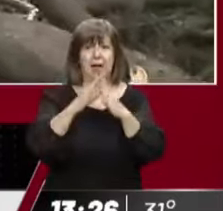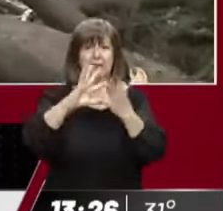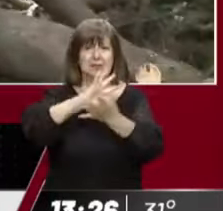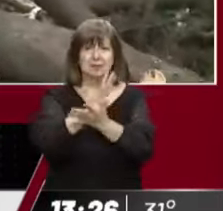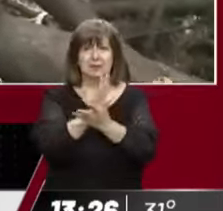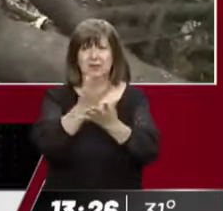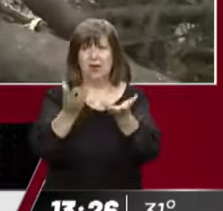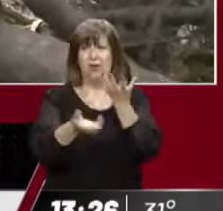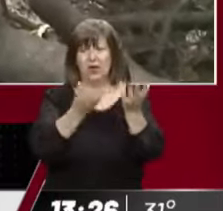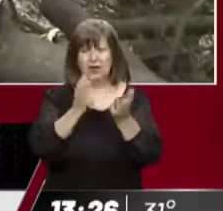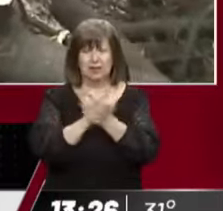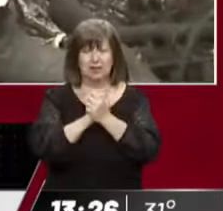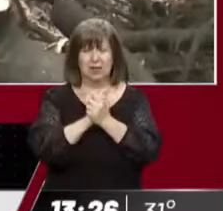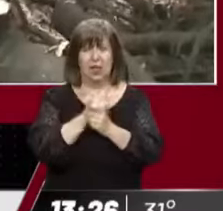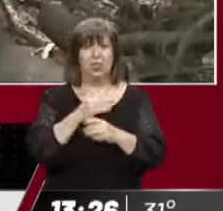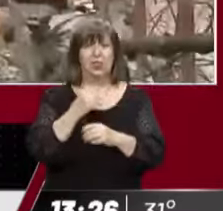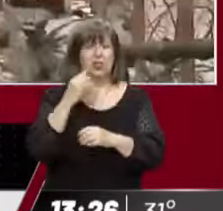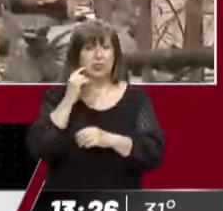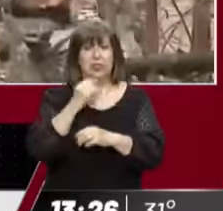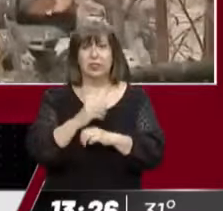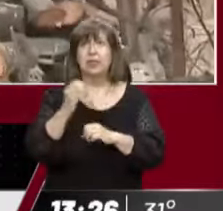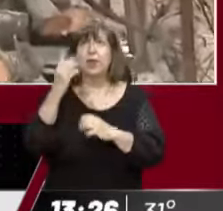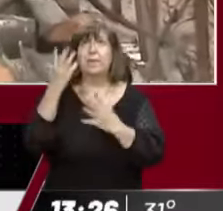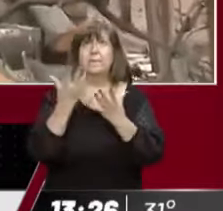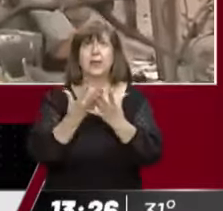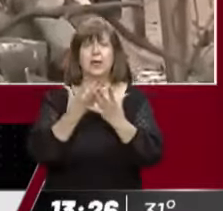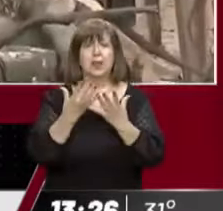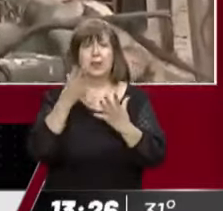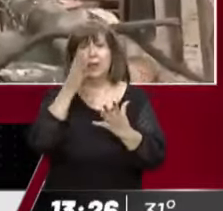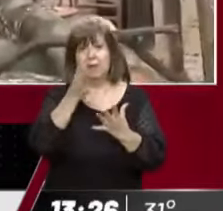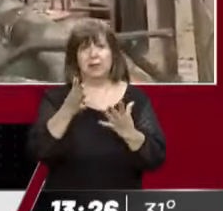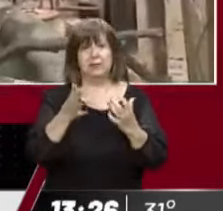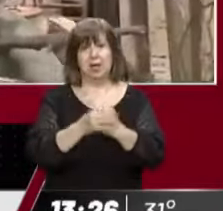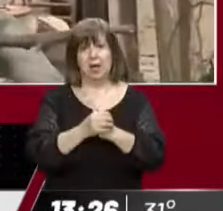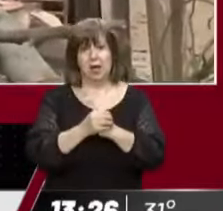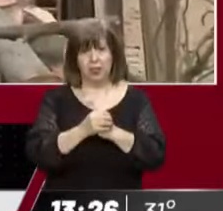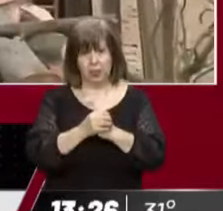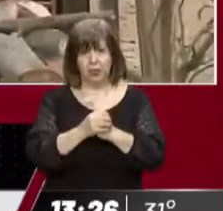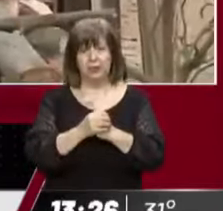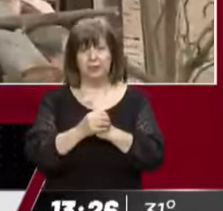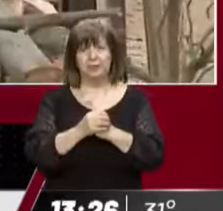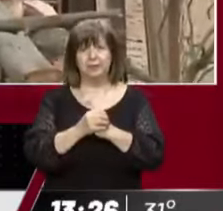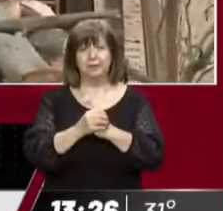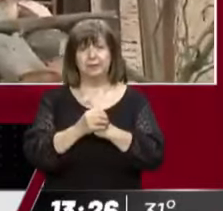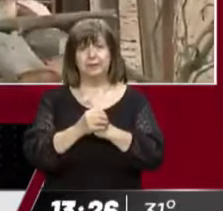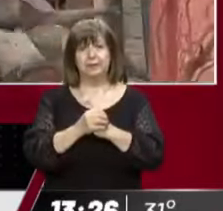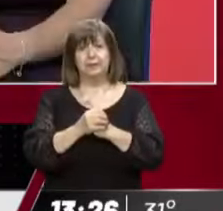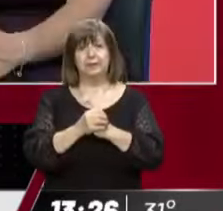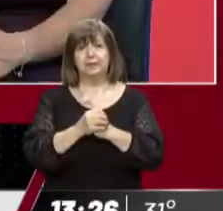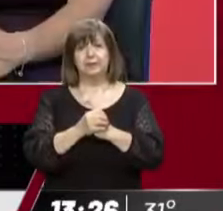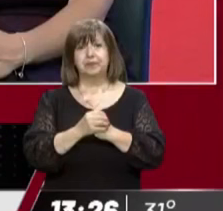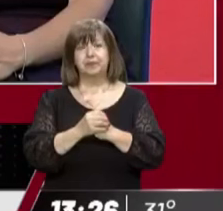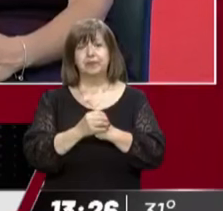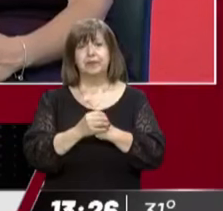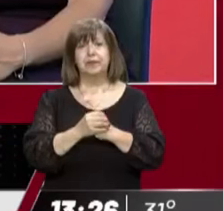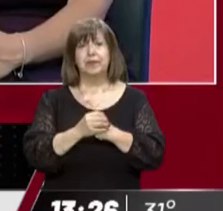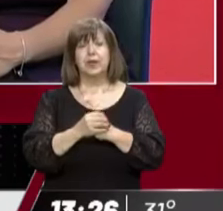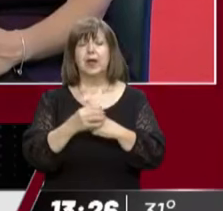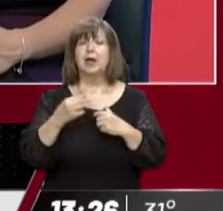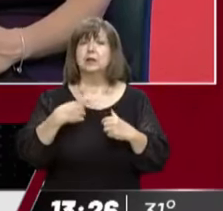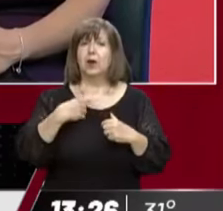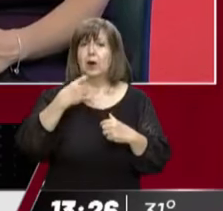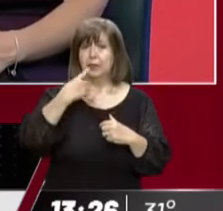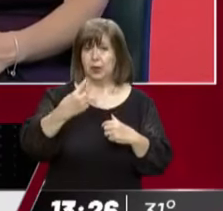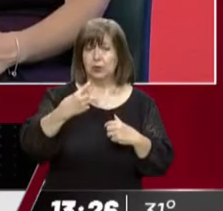Claro, es un número violentamente grande, es muy grande. Viste, Juli, me hace acordar esto, que cuando me han preguntado